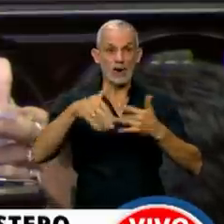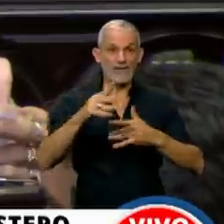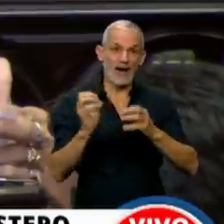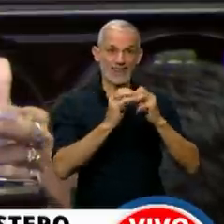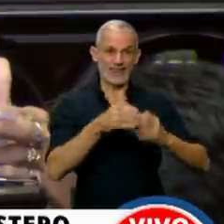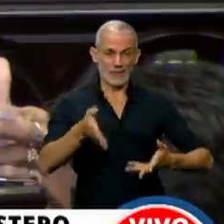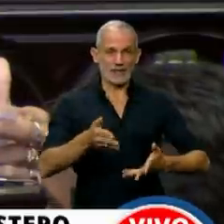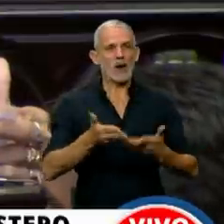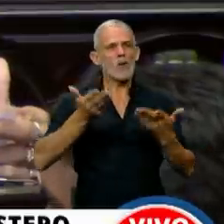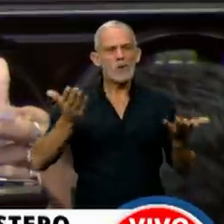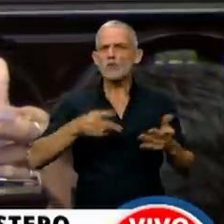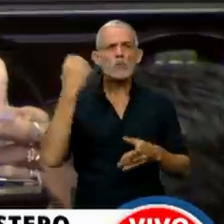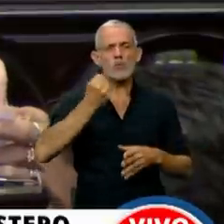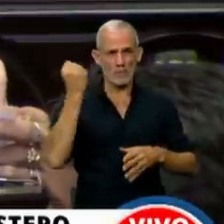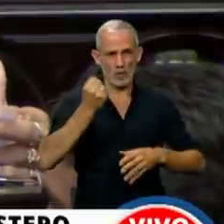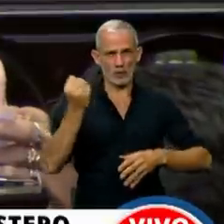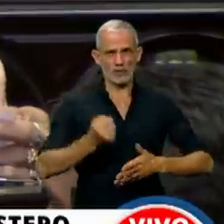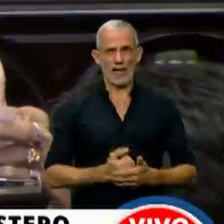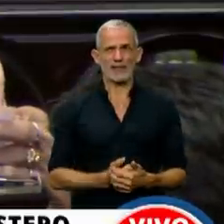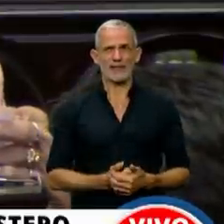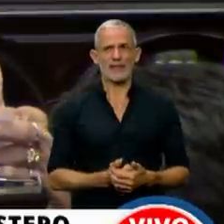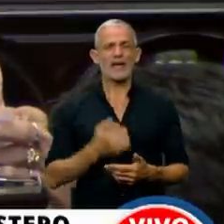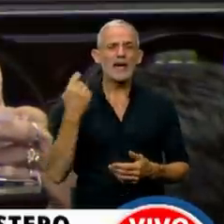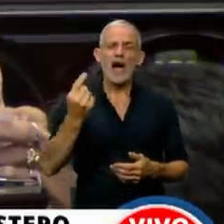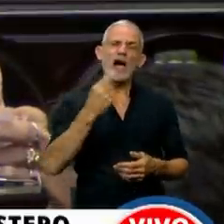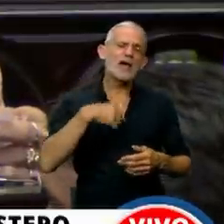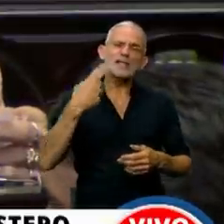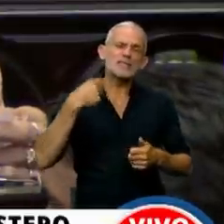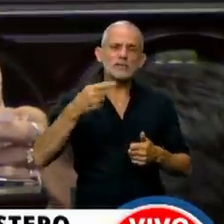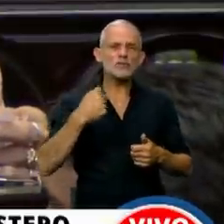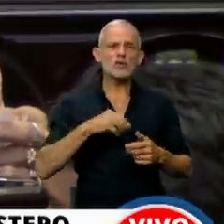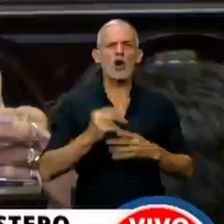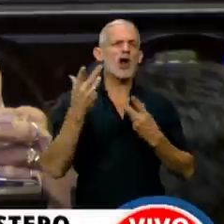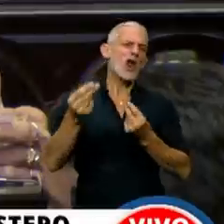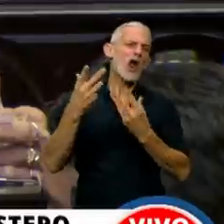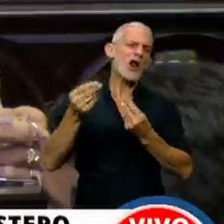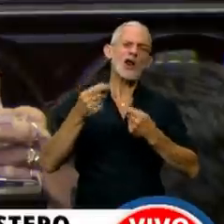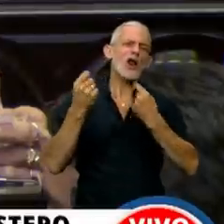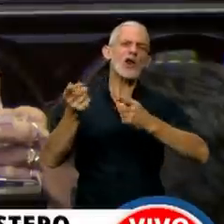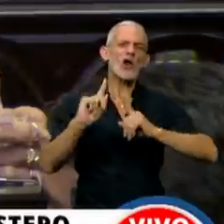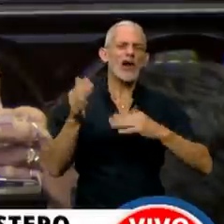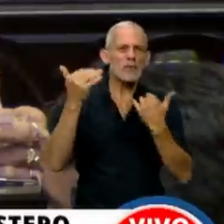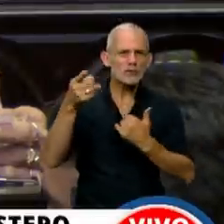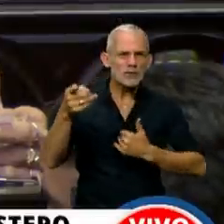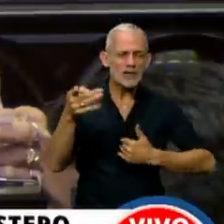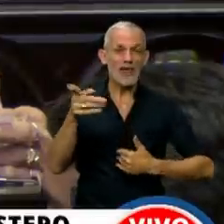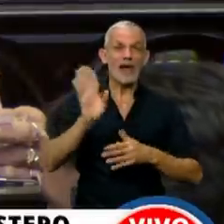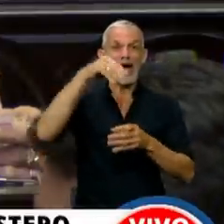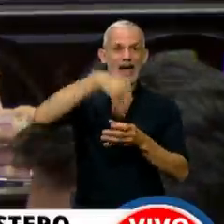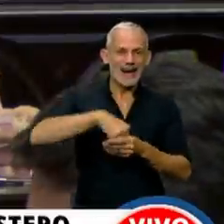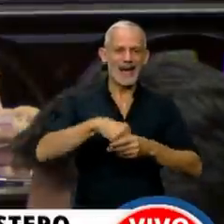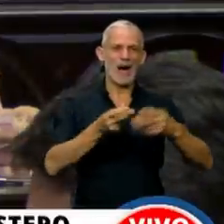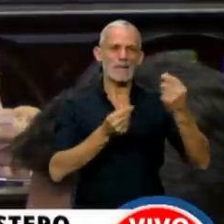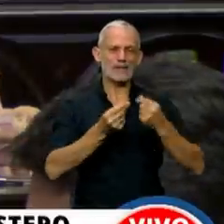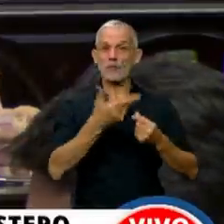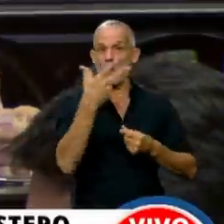debatiendo por eso es tan importante que cada vez que nosotros neguemos la posibilidad de votar un